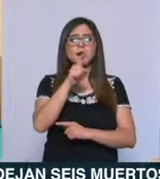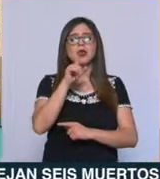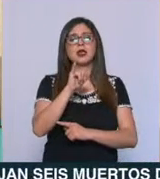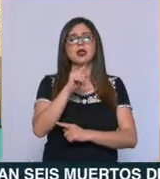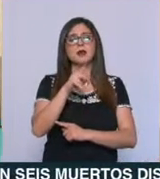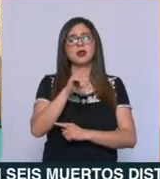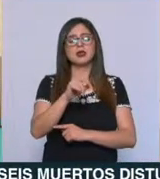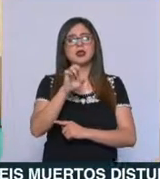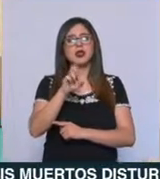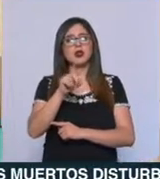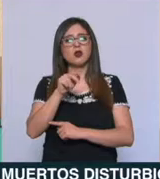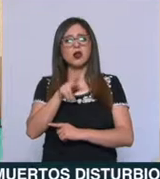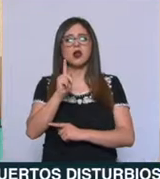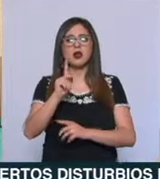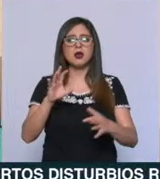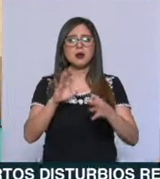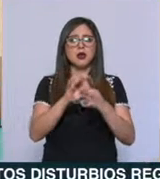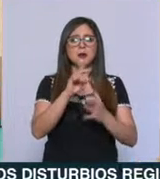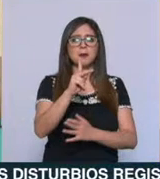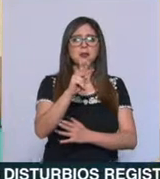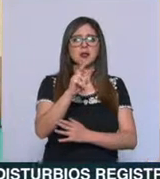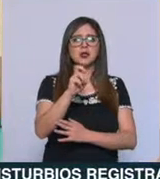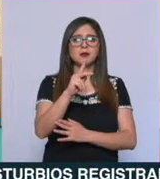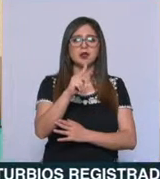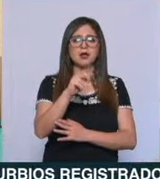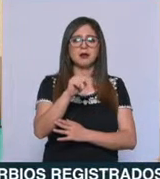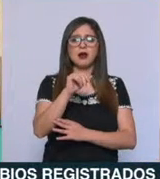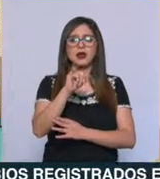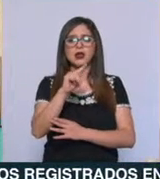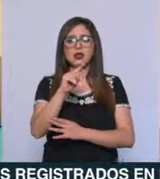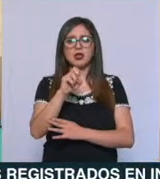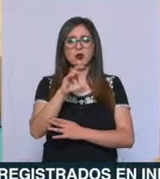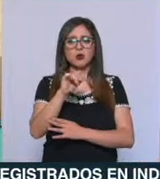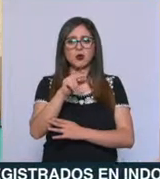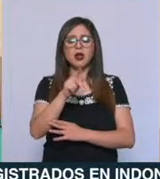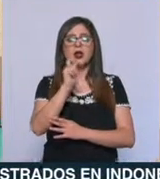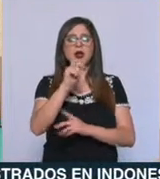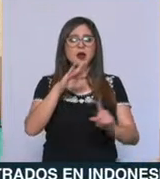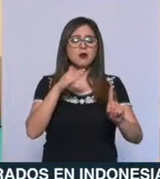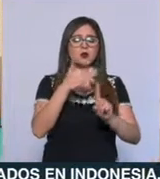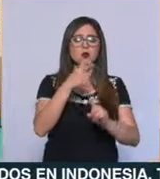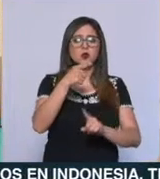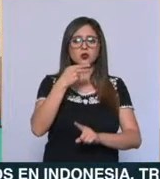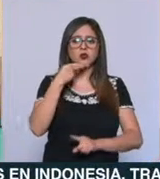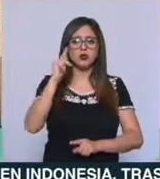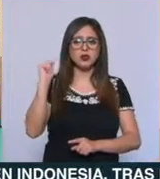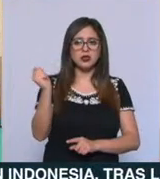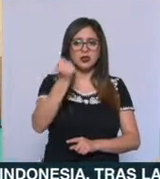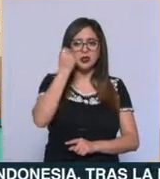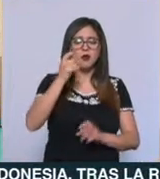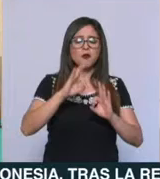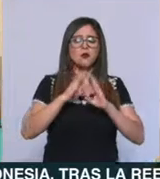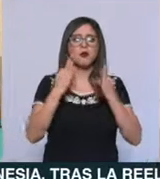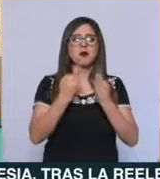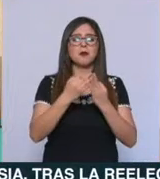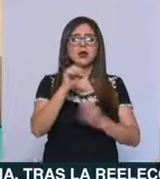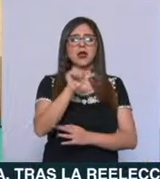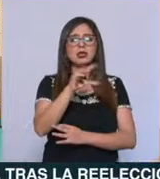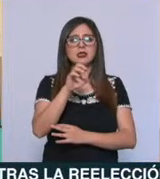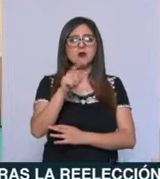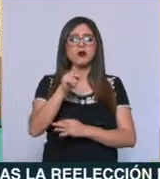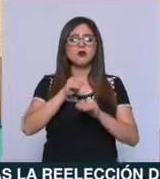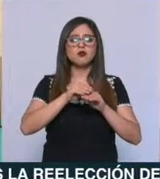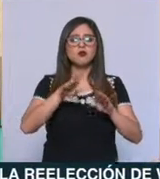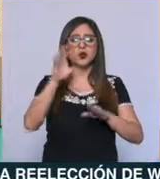la perspectiva intercultural, el acceso pleno a tecnologías, los mecanismos de accesibilidad y promoción de